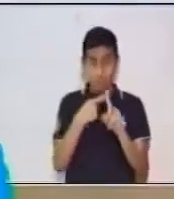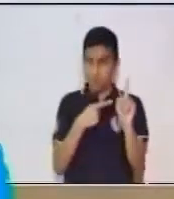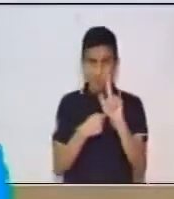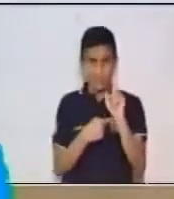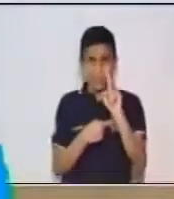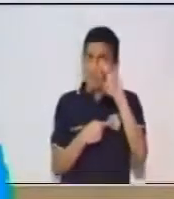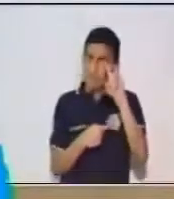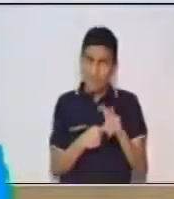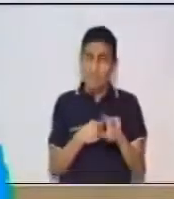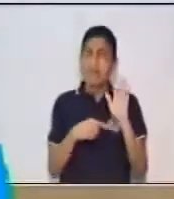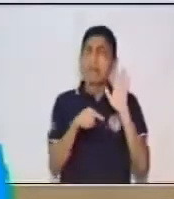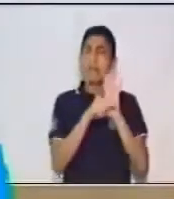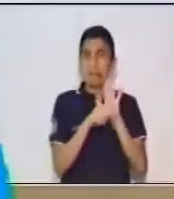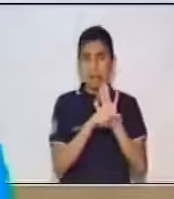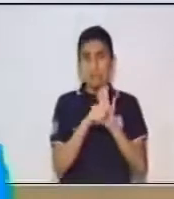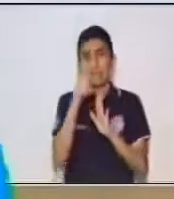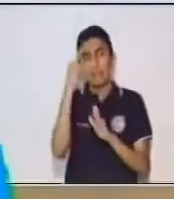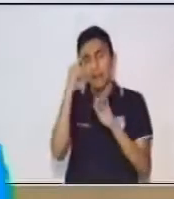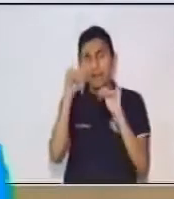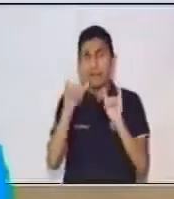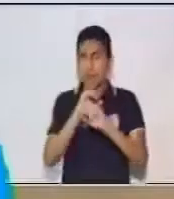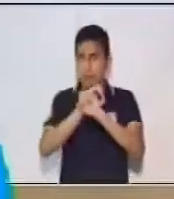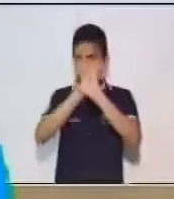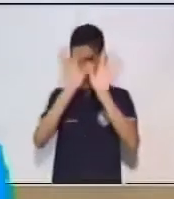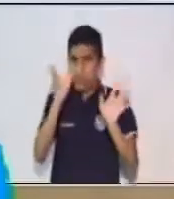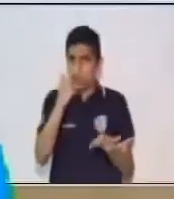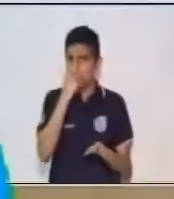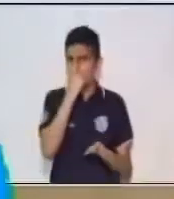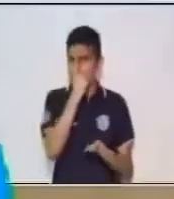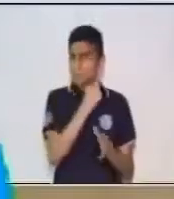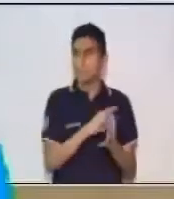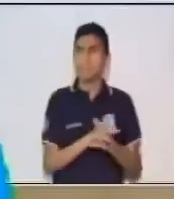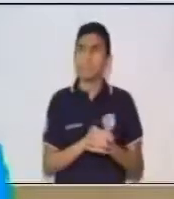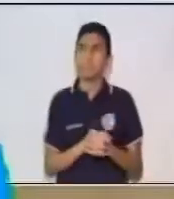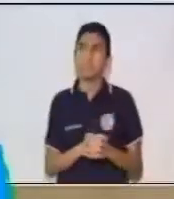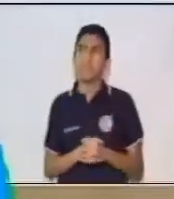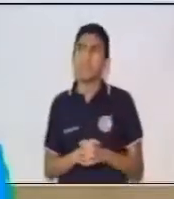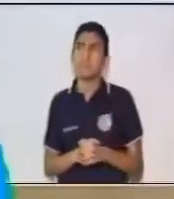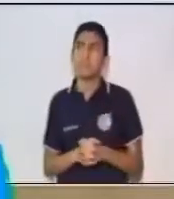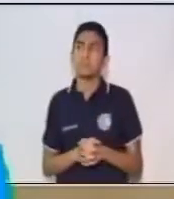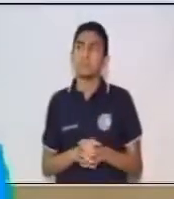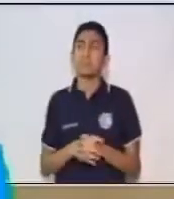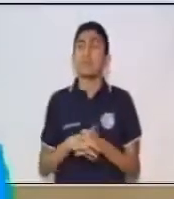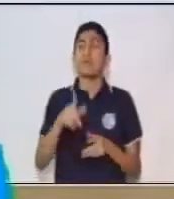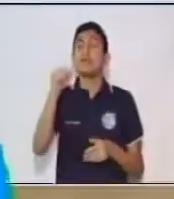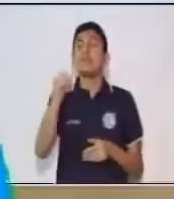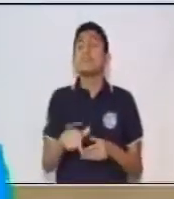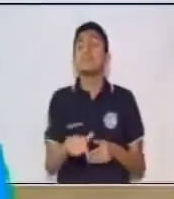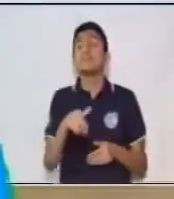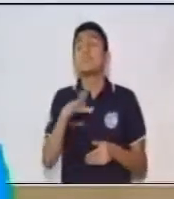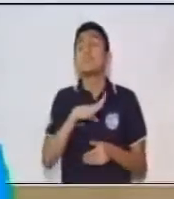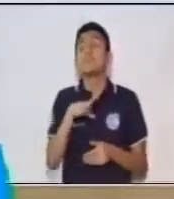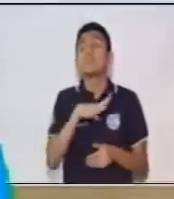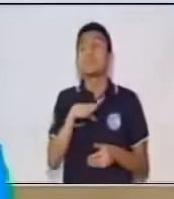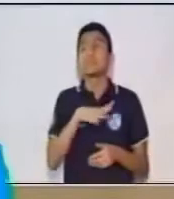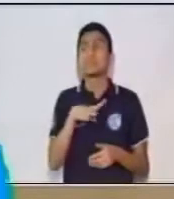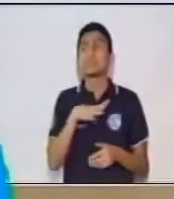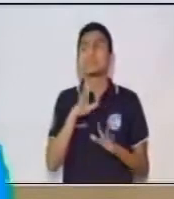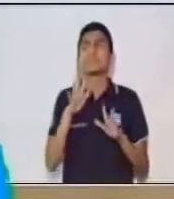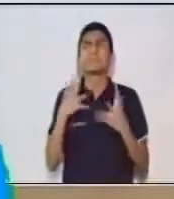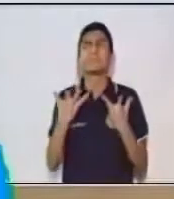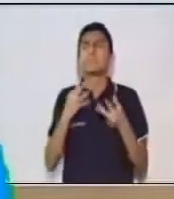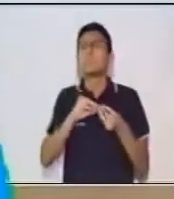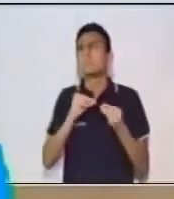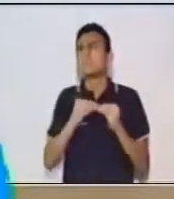que restados, para que nos quede claro lo que estamos buscando. Entonces, ahora tengo, ¿qué números